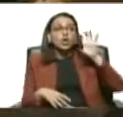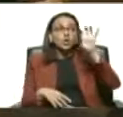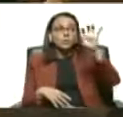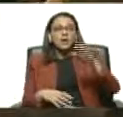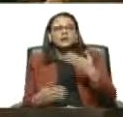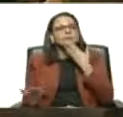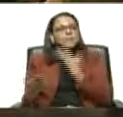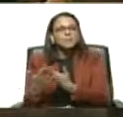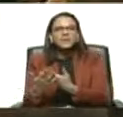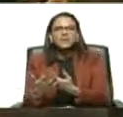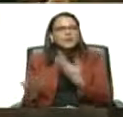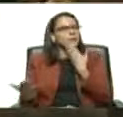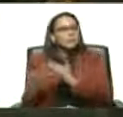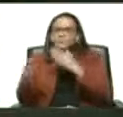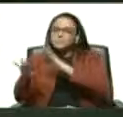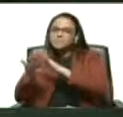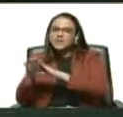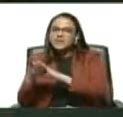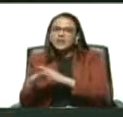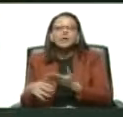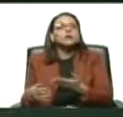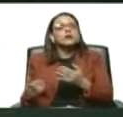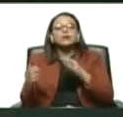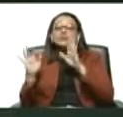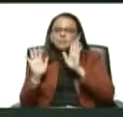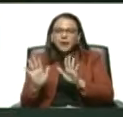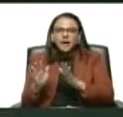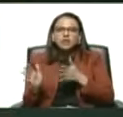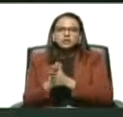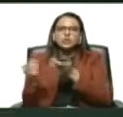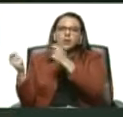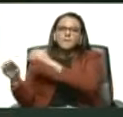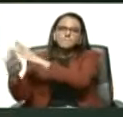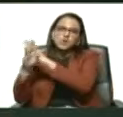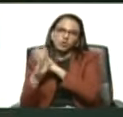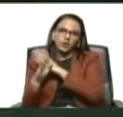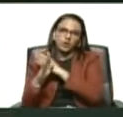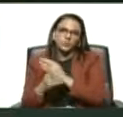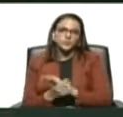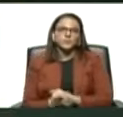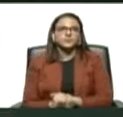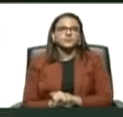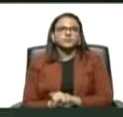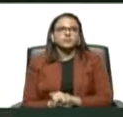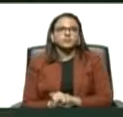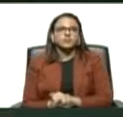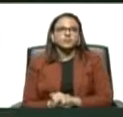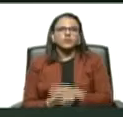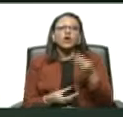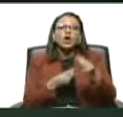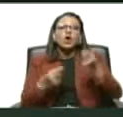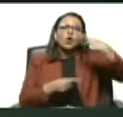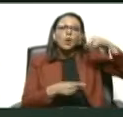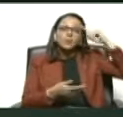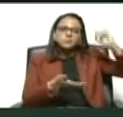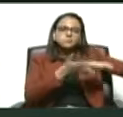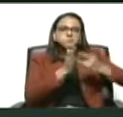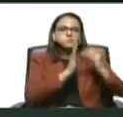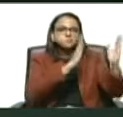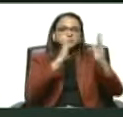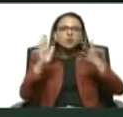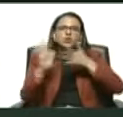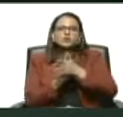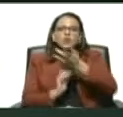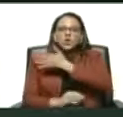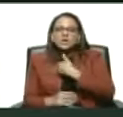Es un clamor nacional. Fíjense ustedes, ¿cómo planificaron de alguna manera apropiarse de las